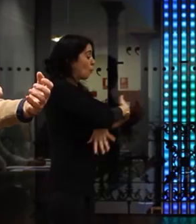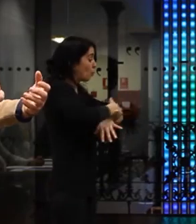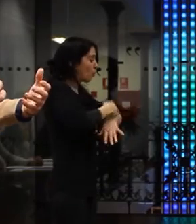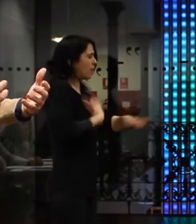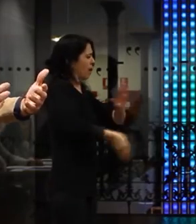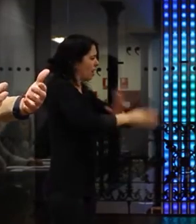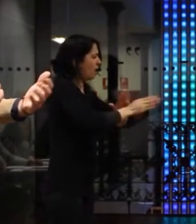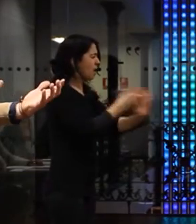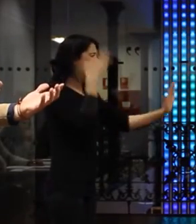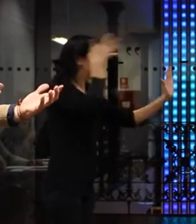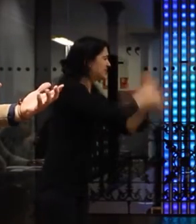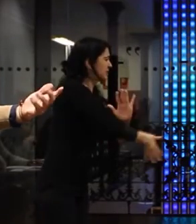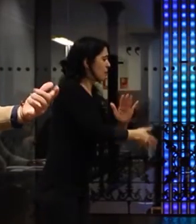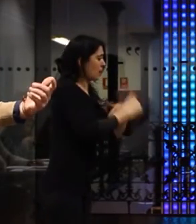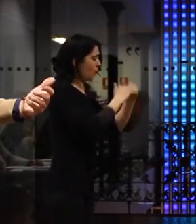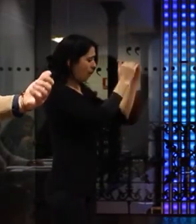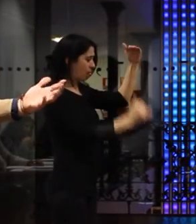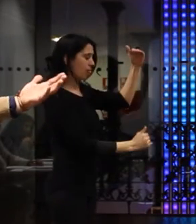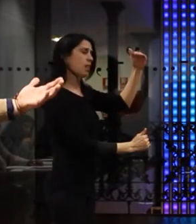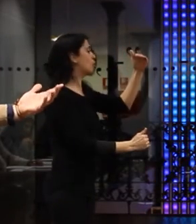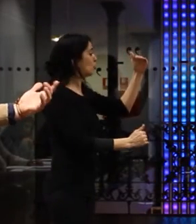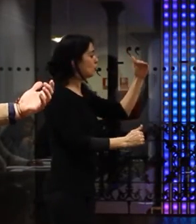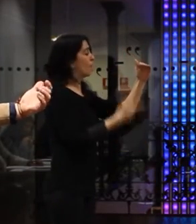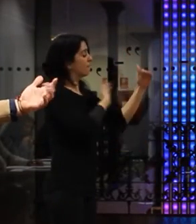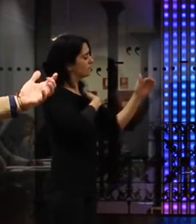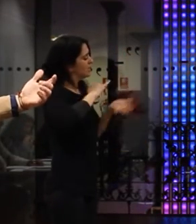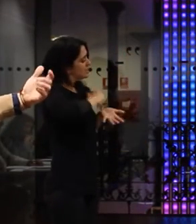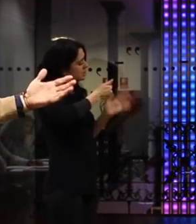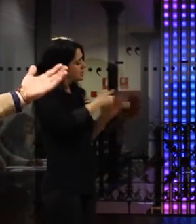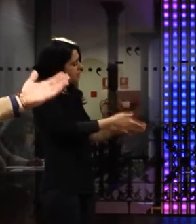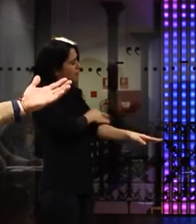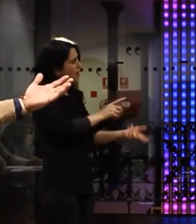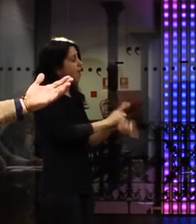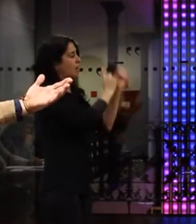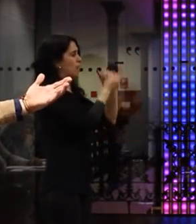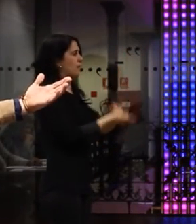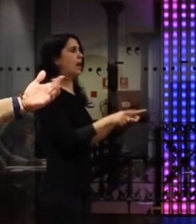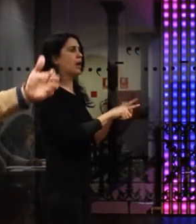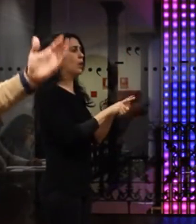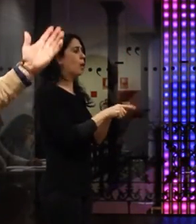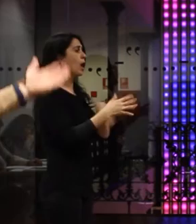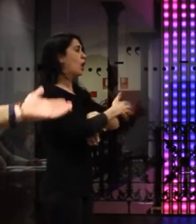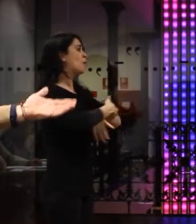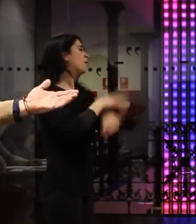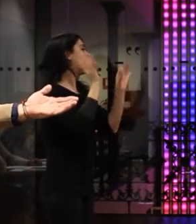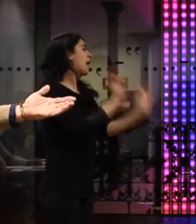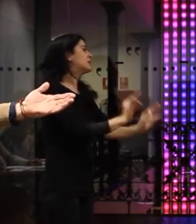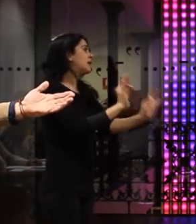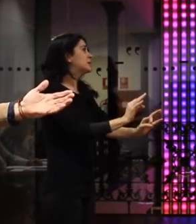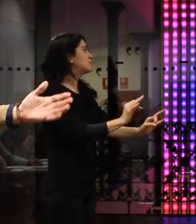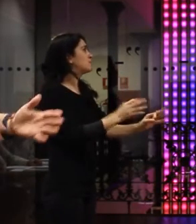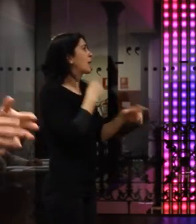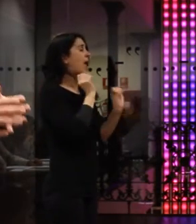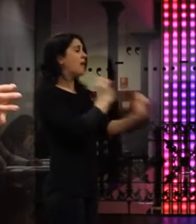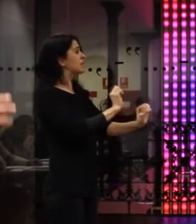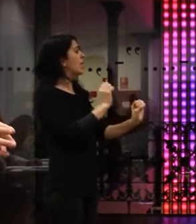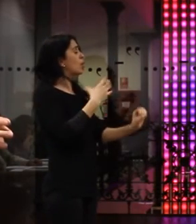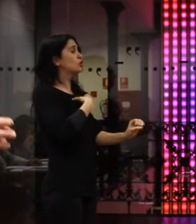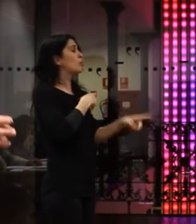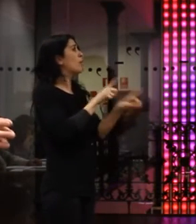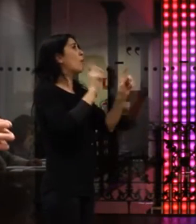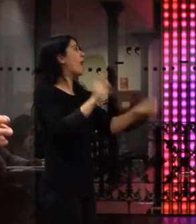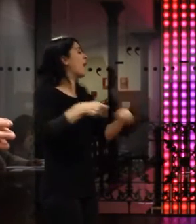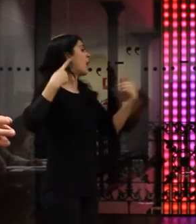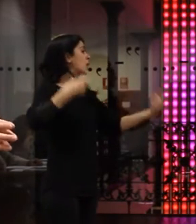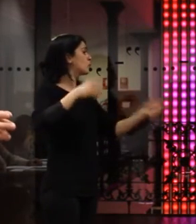en una especie de accidente meteorológico inevitable, una catástrofe natural. La